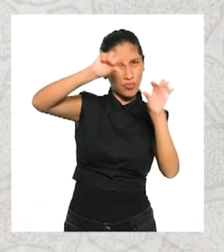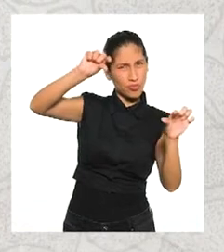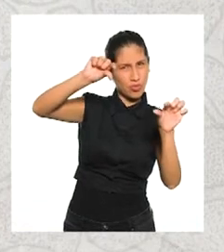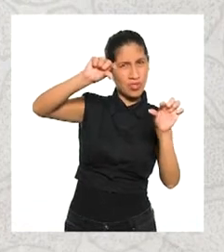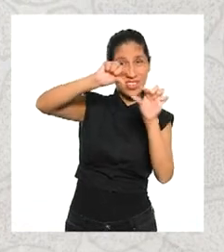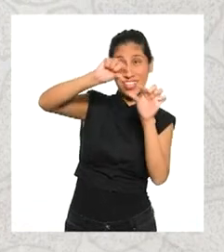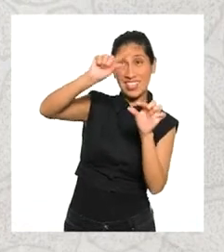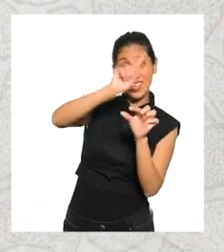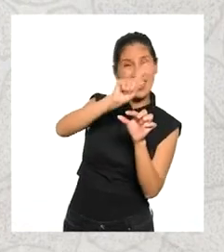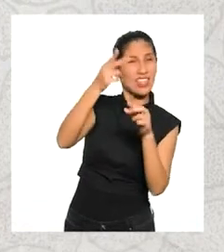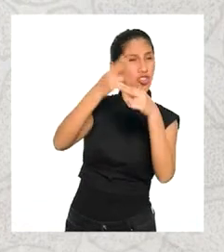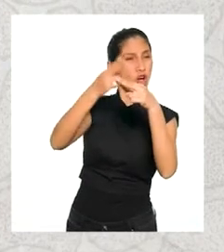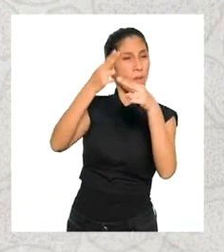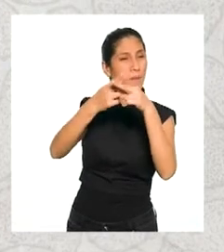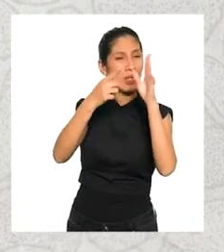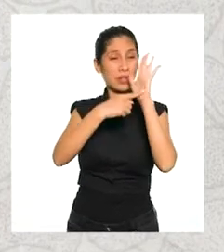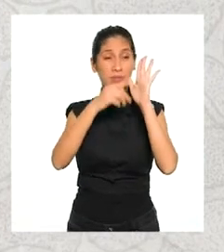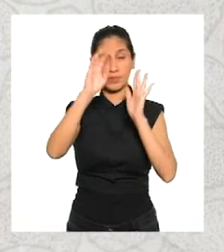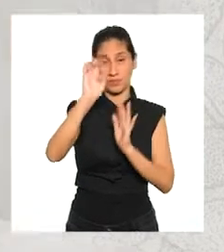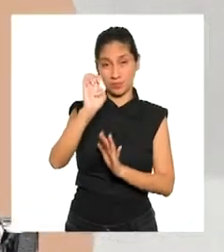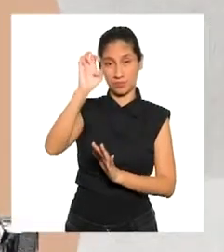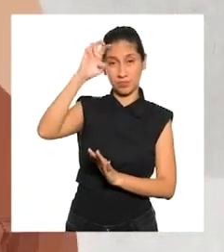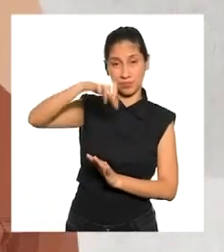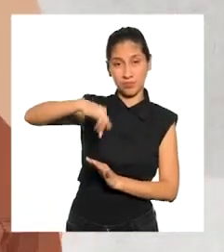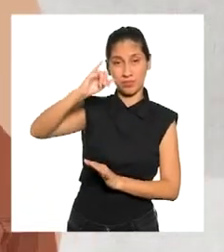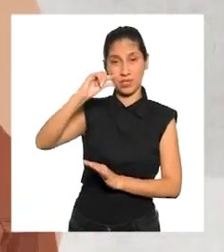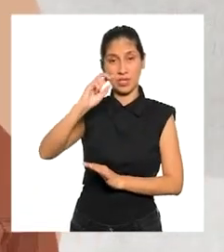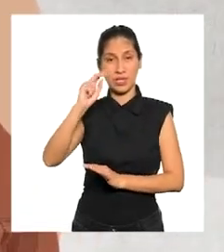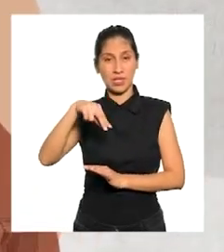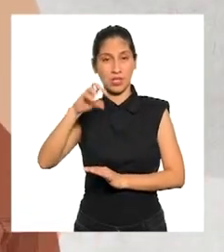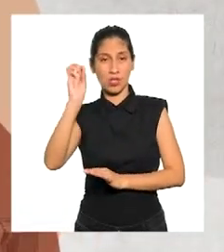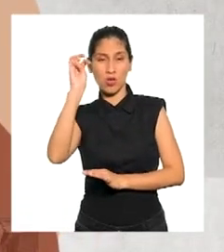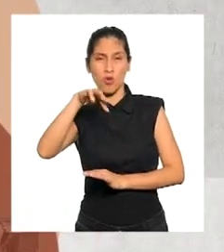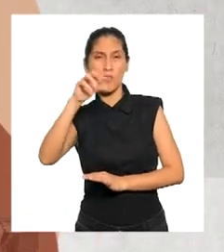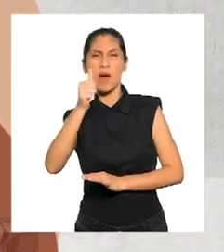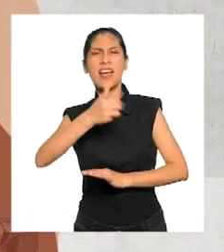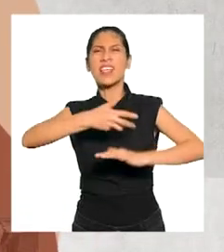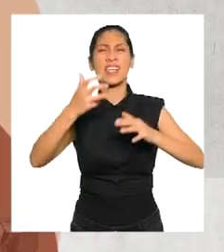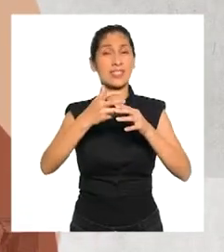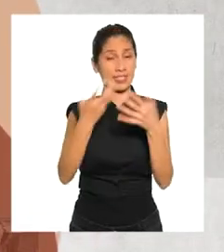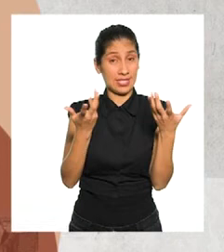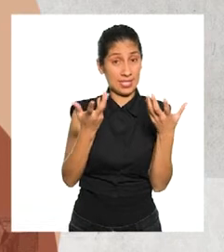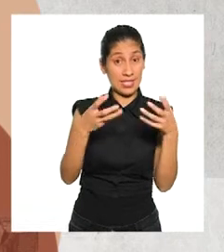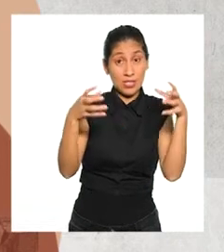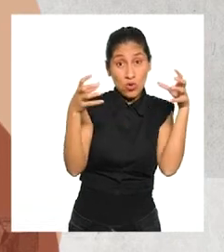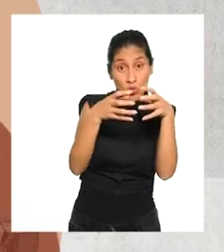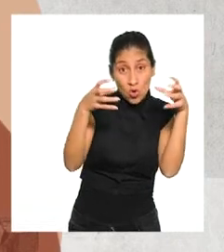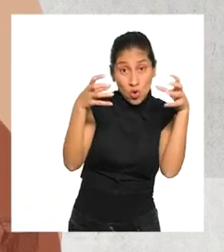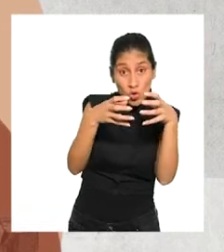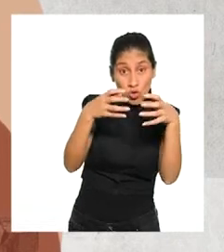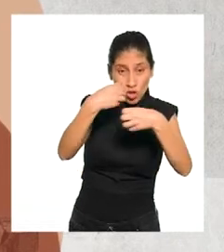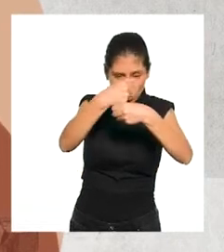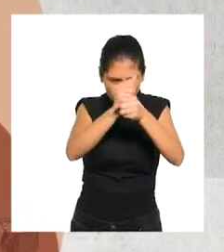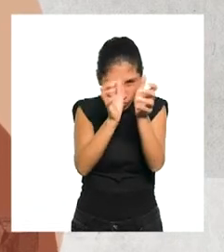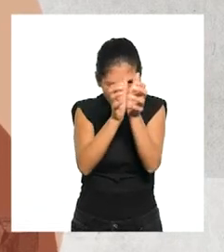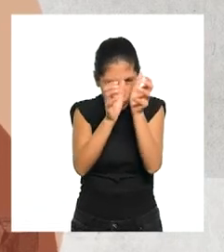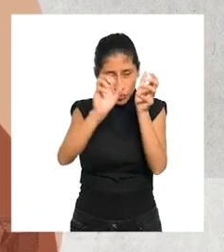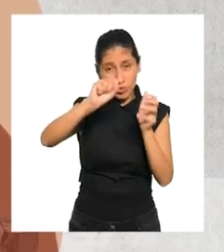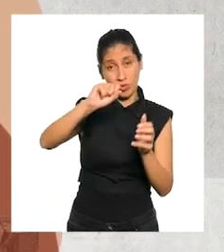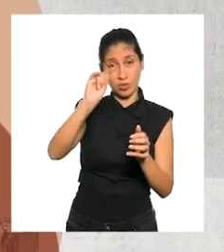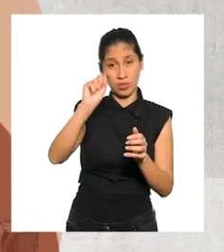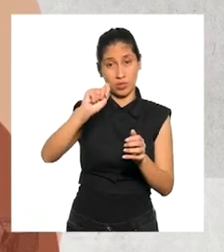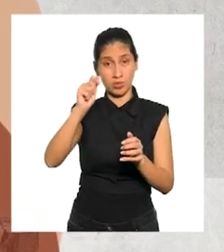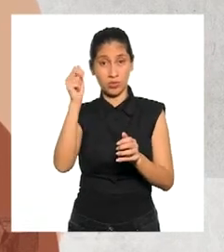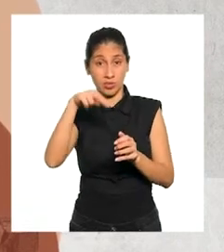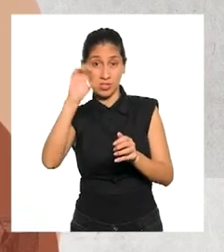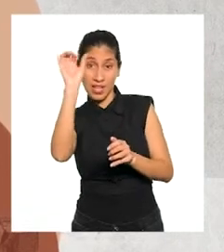cadena, se le llama epigenoma. El epigenoma es el conjunto de sustancias químicas que se impregnan como marcadores